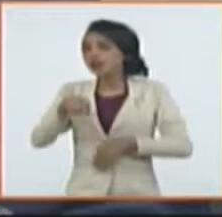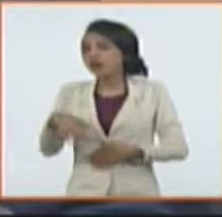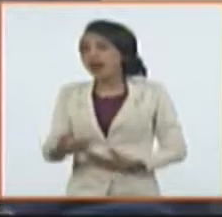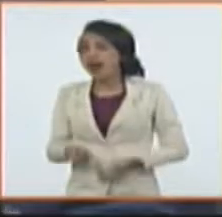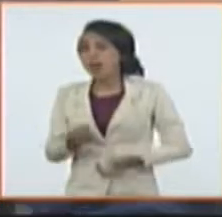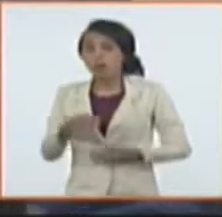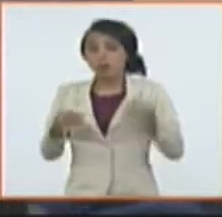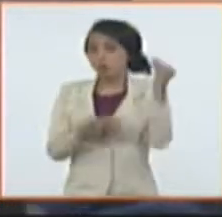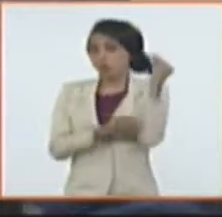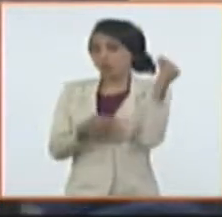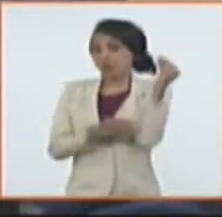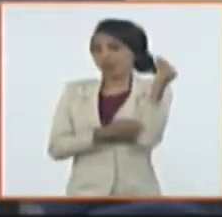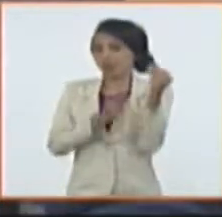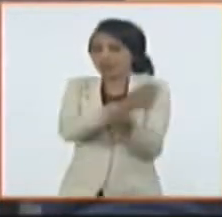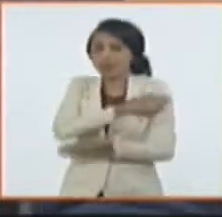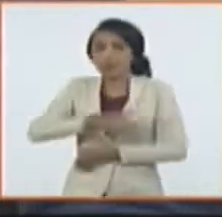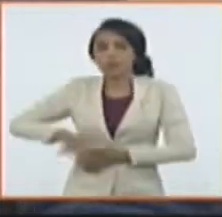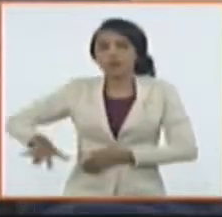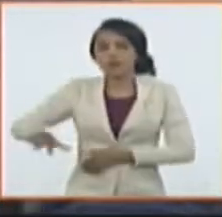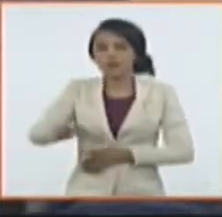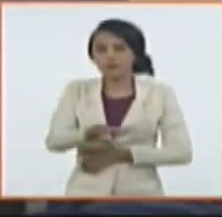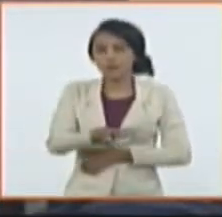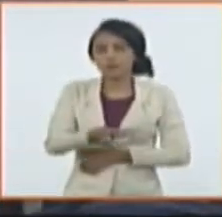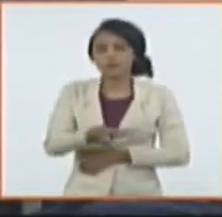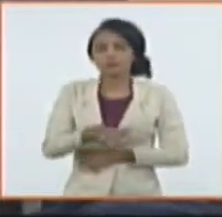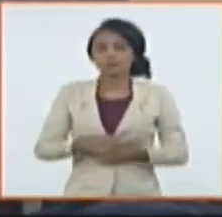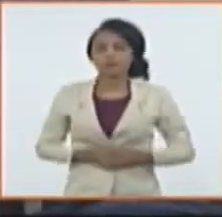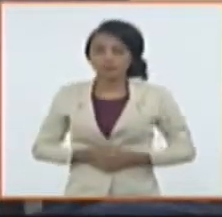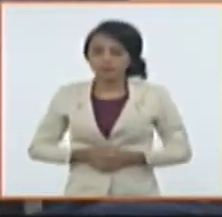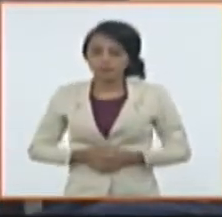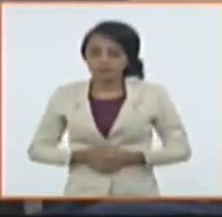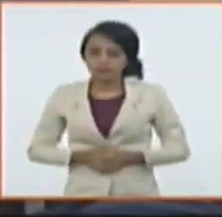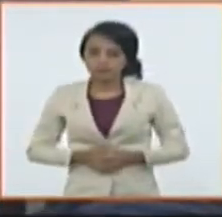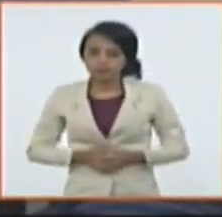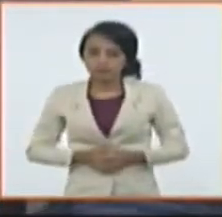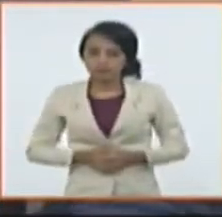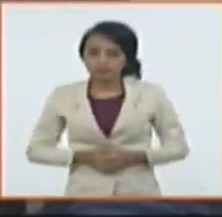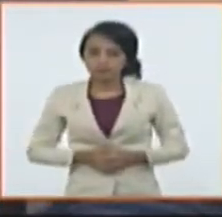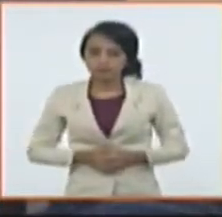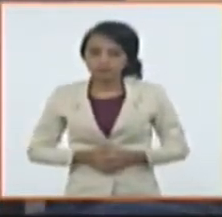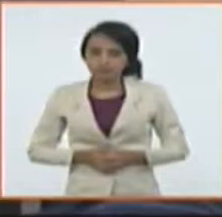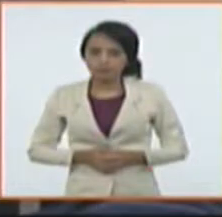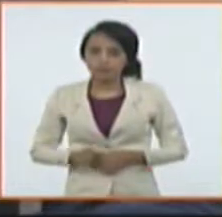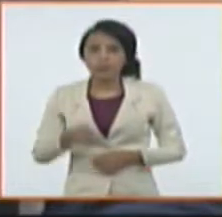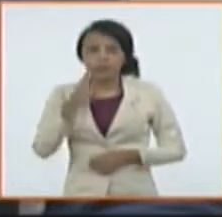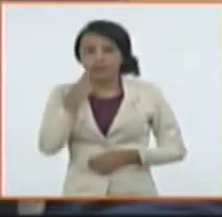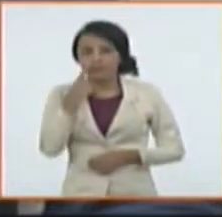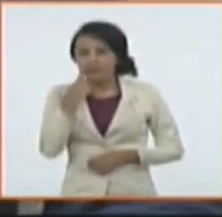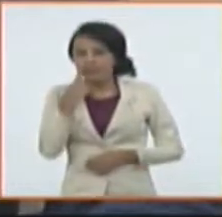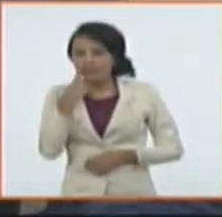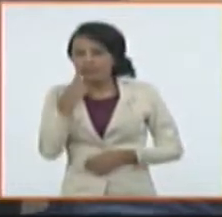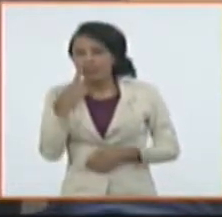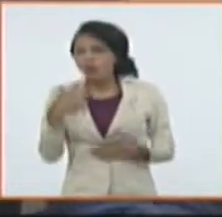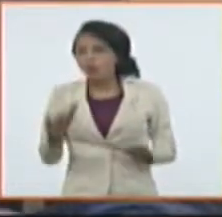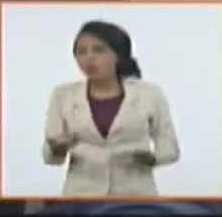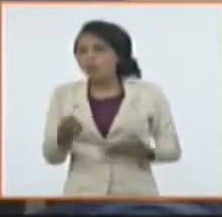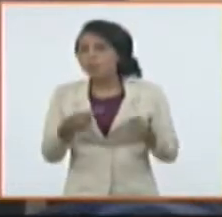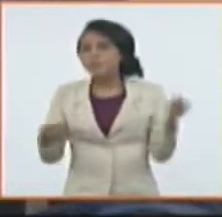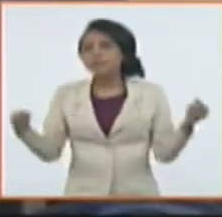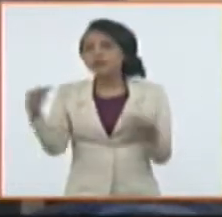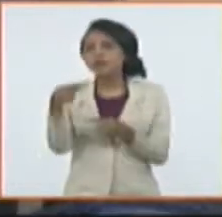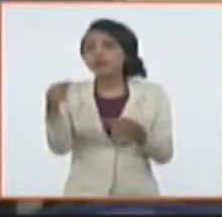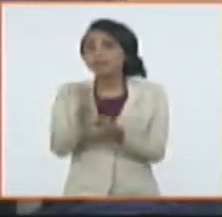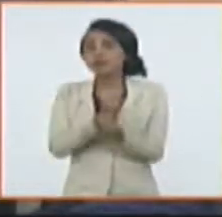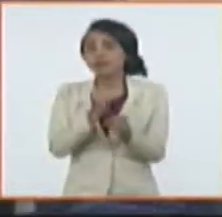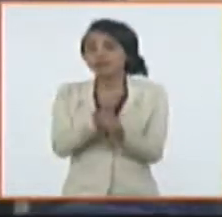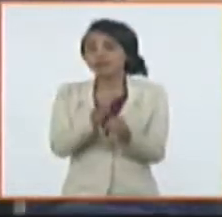poder popular, y en virtud de eso vamos a plantear también lo que nos parece que son las prioridades para el trabajo en estos momentos